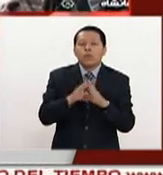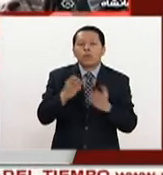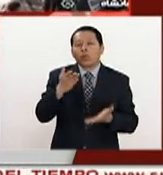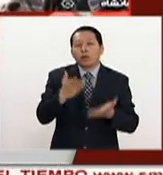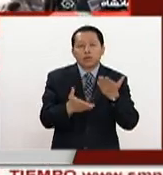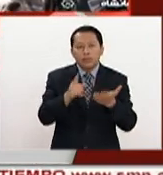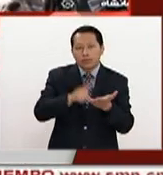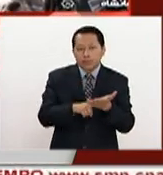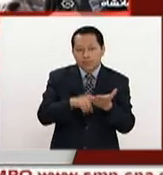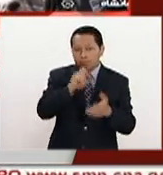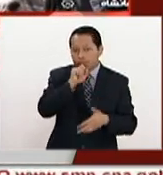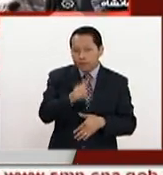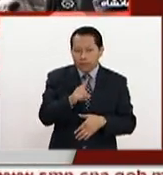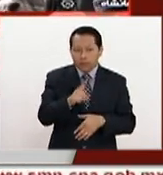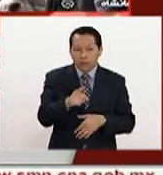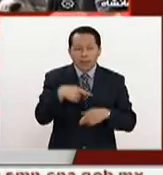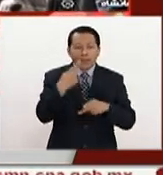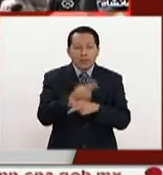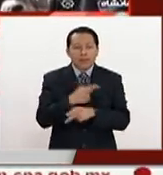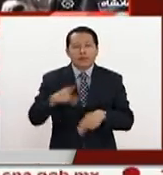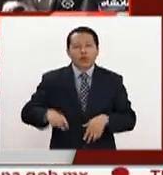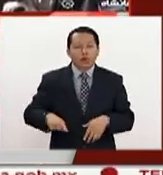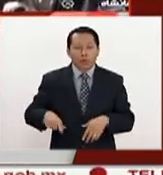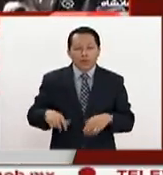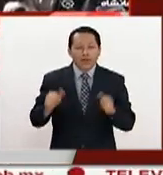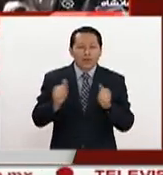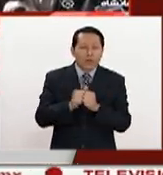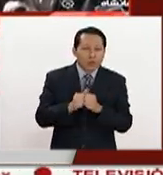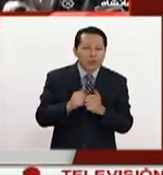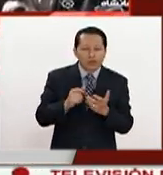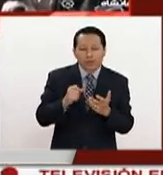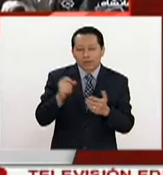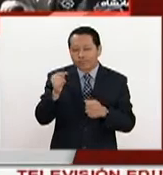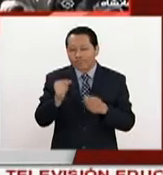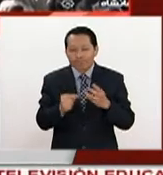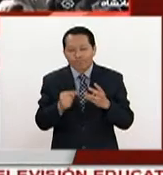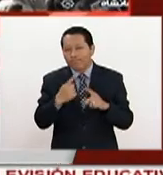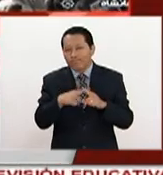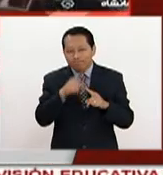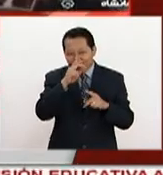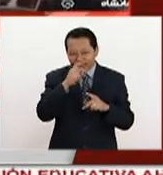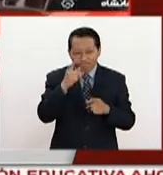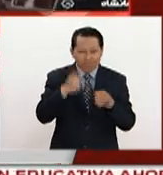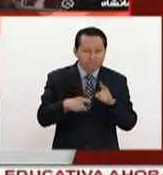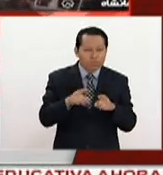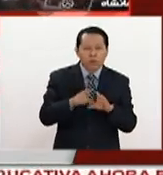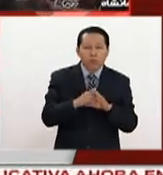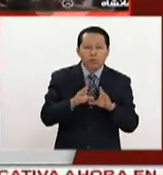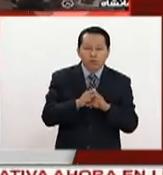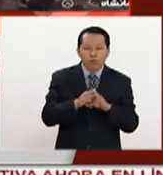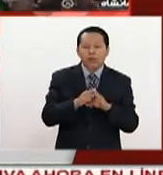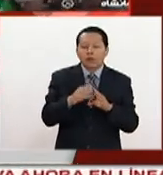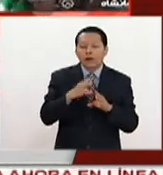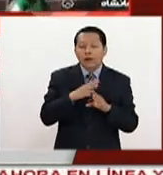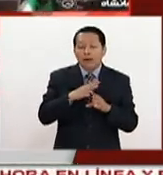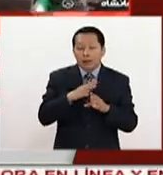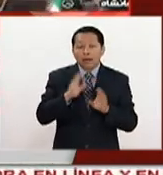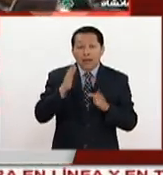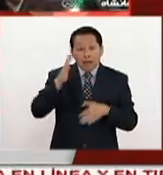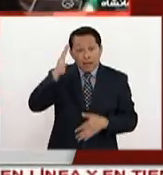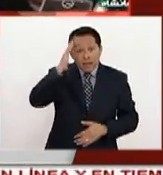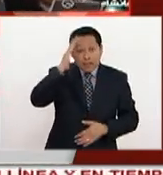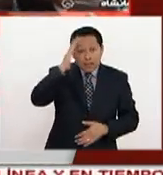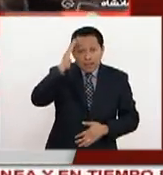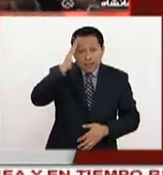equilibrio interno y, como siempre sucede en gobiernos con ciertas propensiones autoritarias, pues ya el